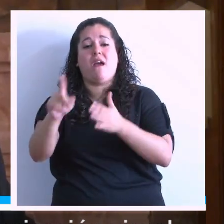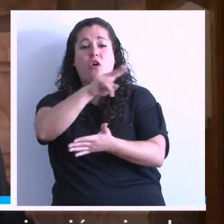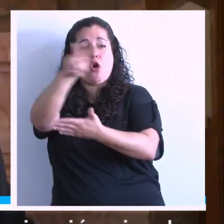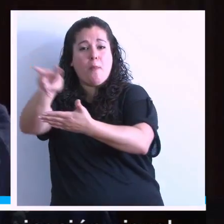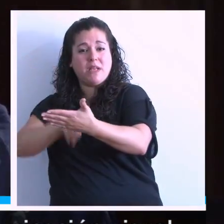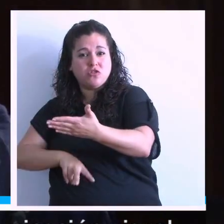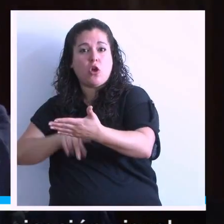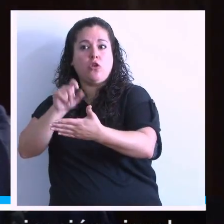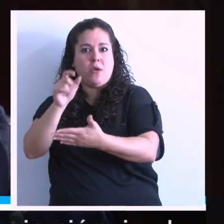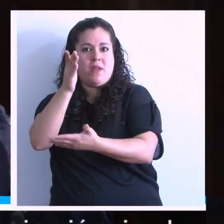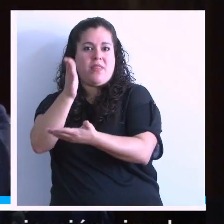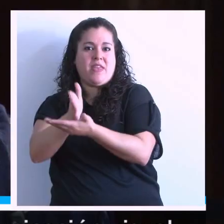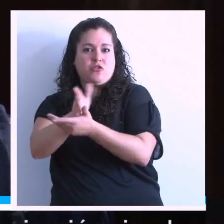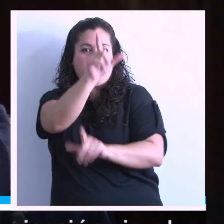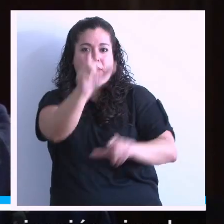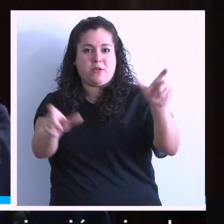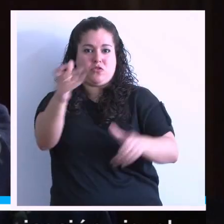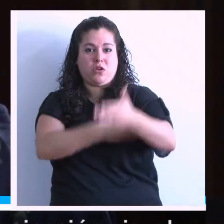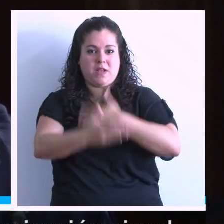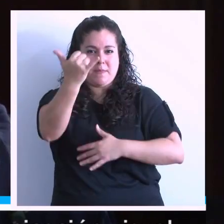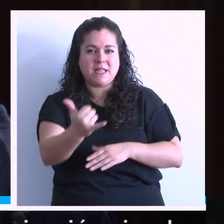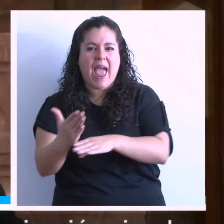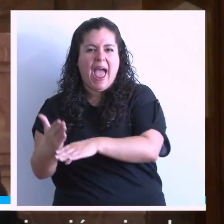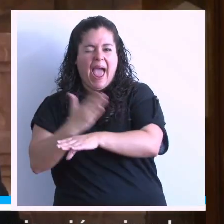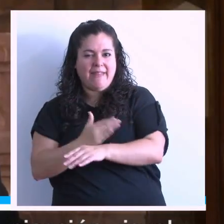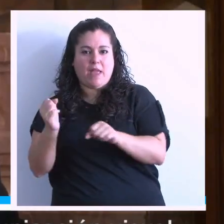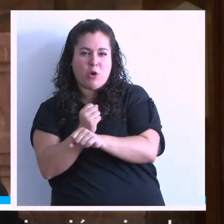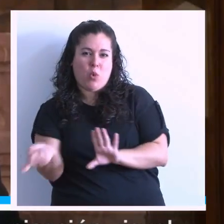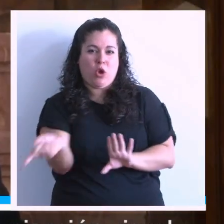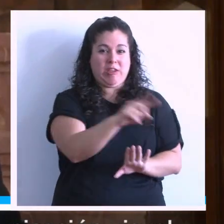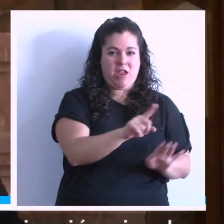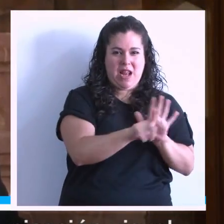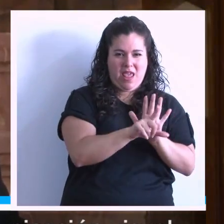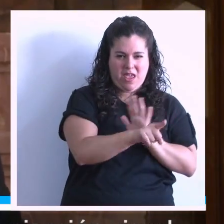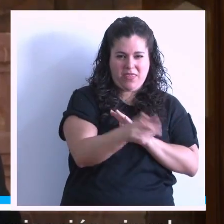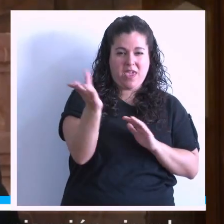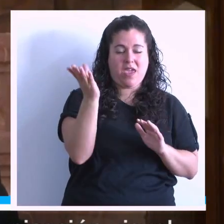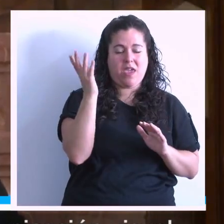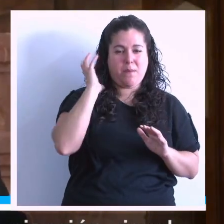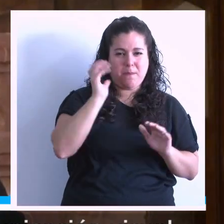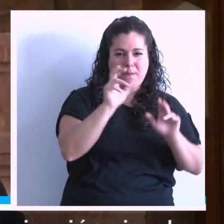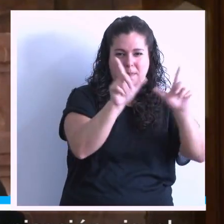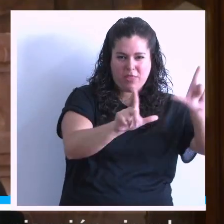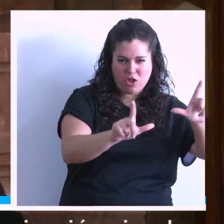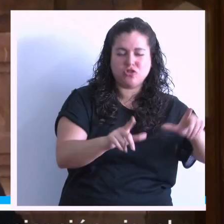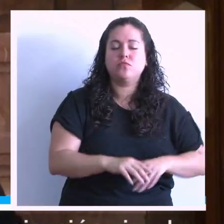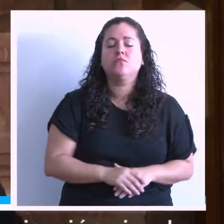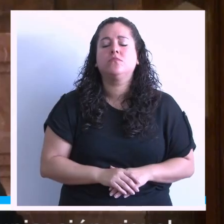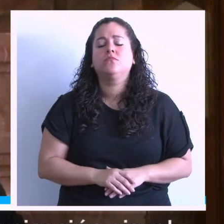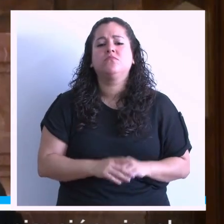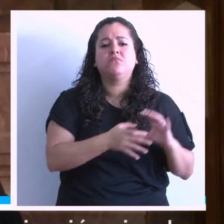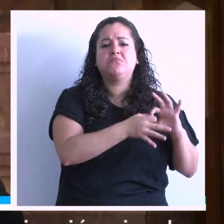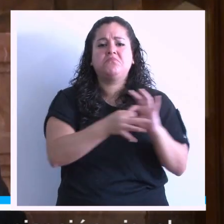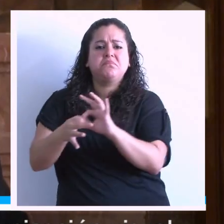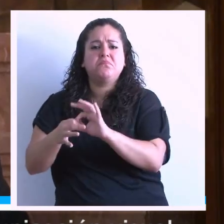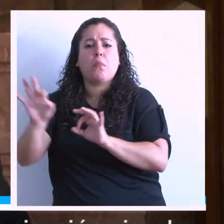Convención sobre los Derechos de las Personas con Discapacidad, que se aprobó poquito antes. ¿De qué manera se podría